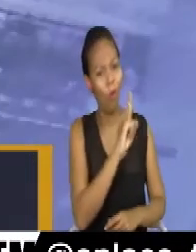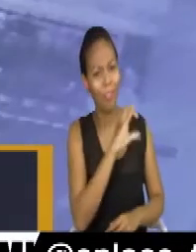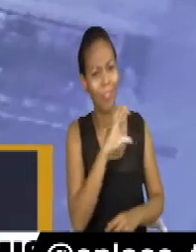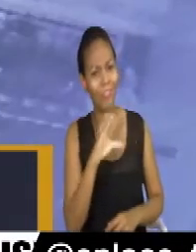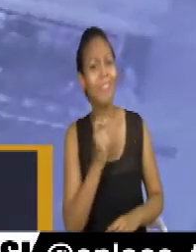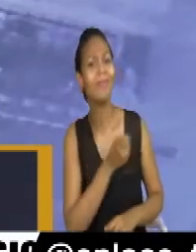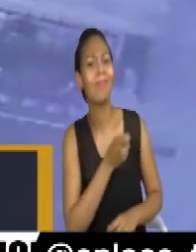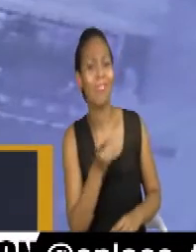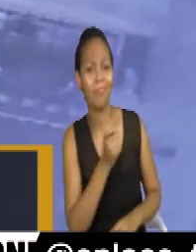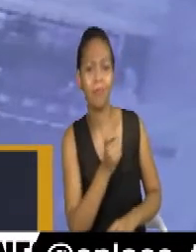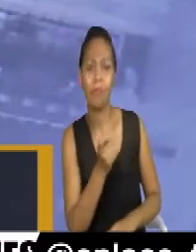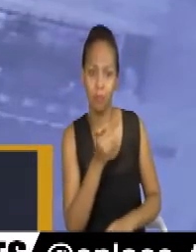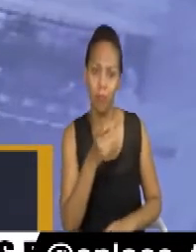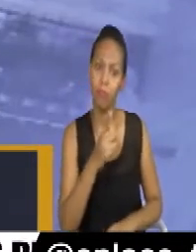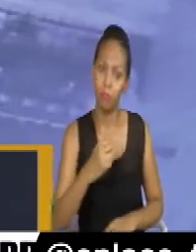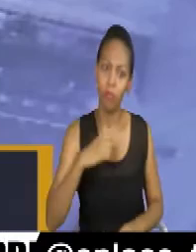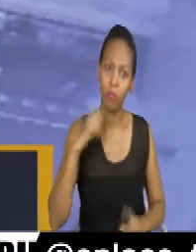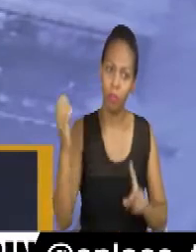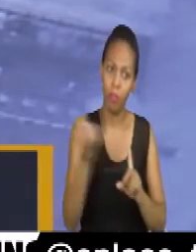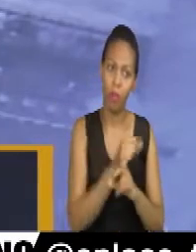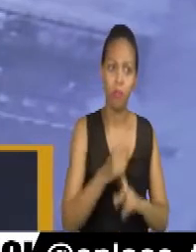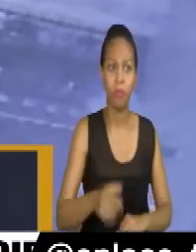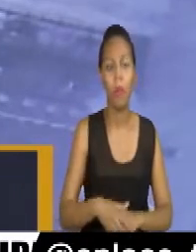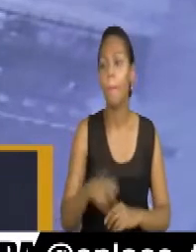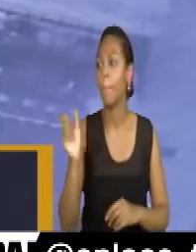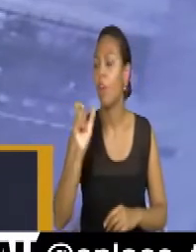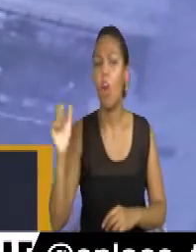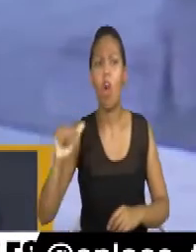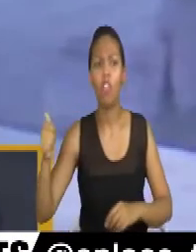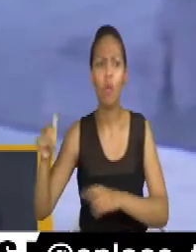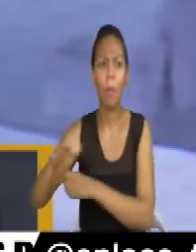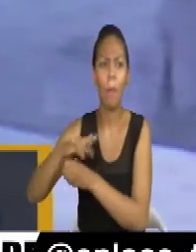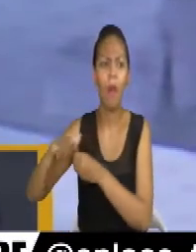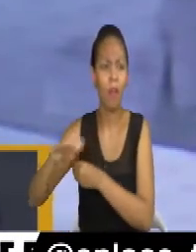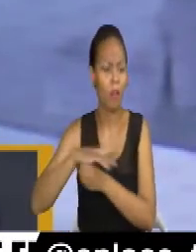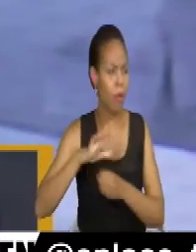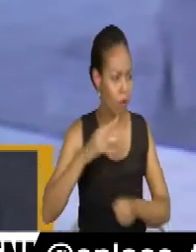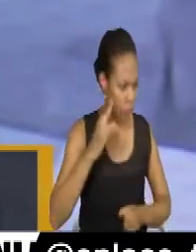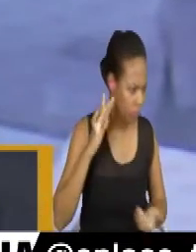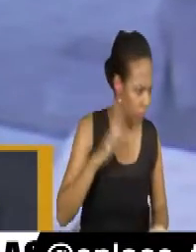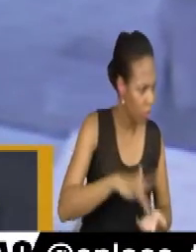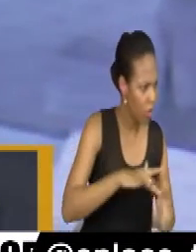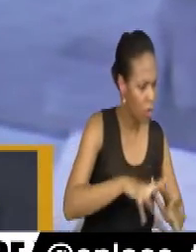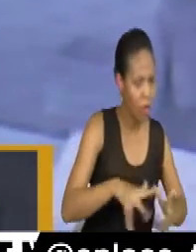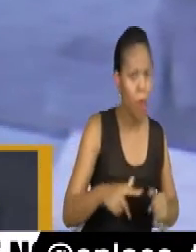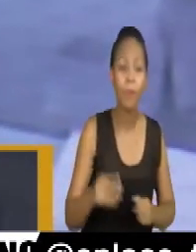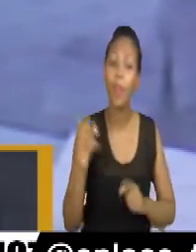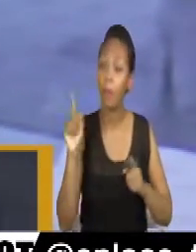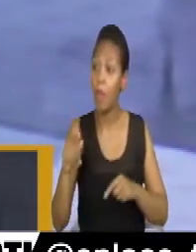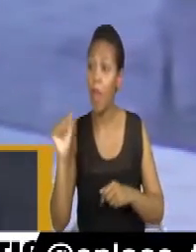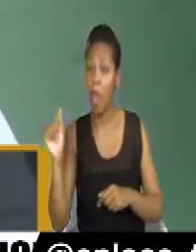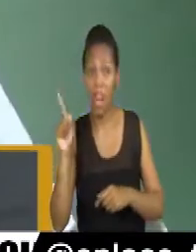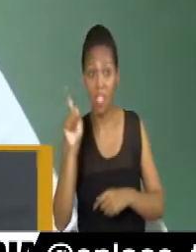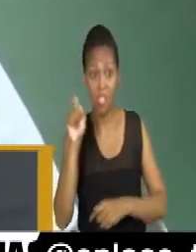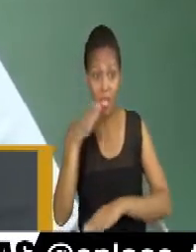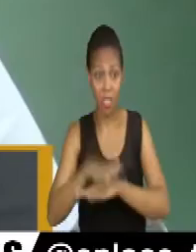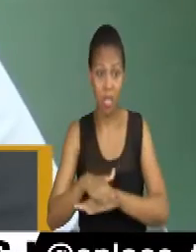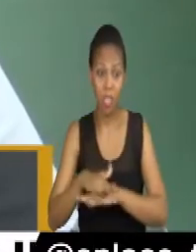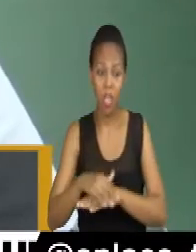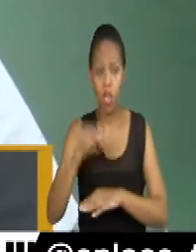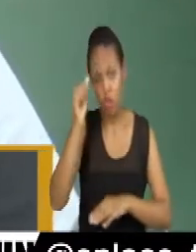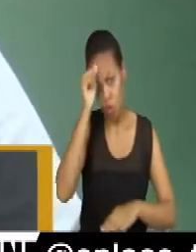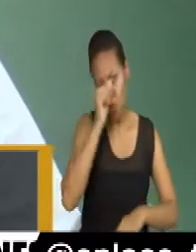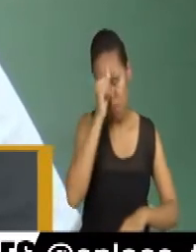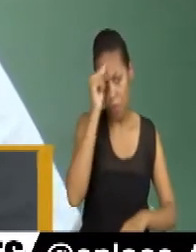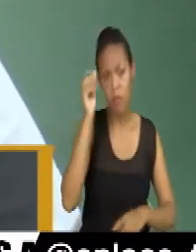de personas también que vienen de otros barrios a hurtar por este sector. A la señora también a las 6 de la tarde, la vecina también a las 6 de la tarde, el día domingo también le